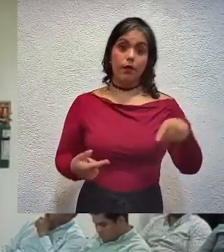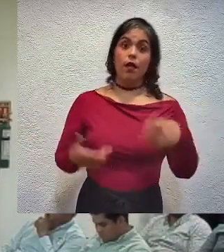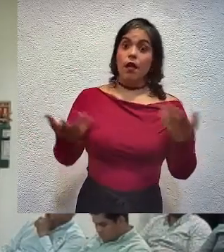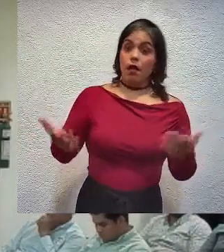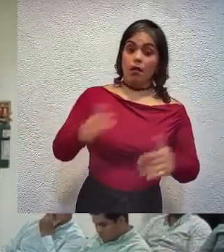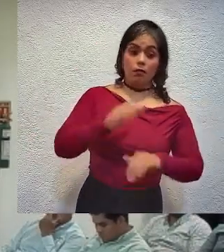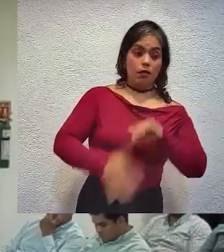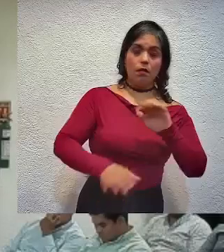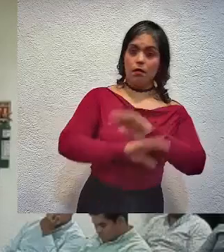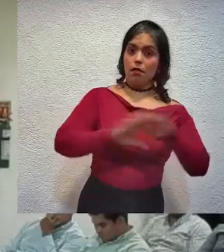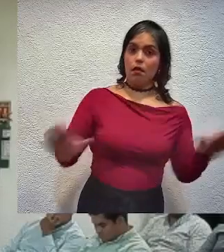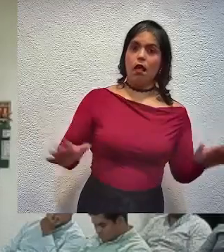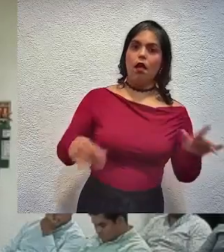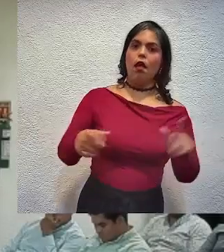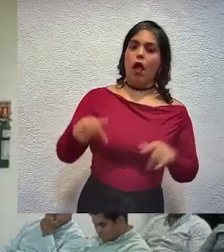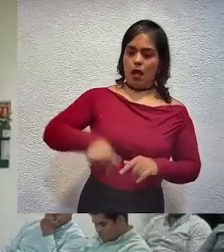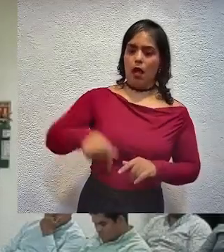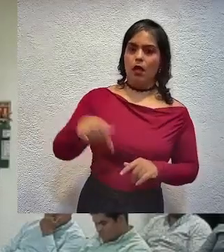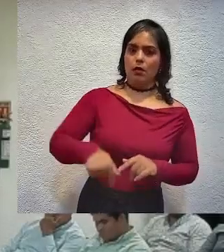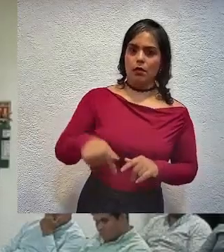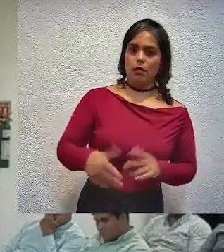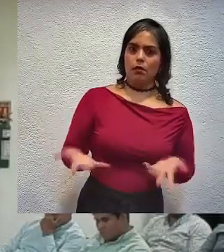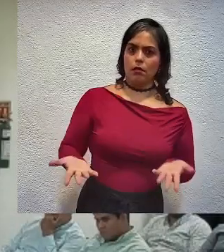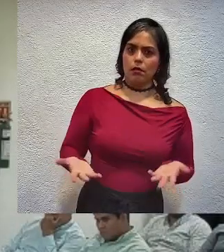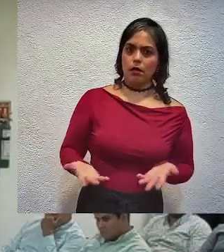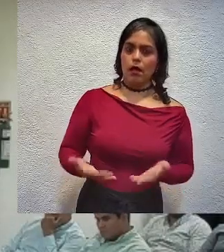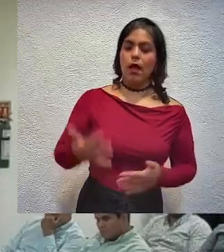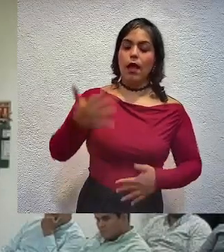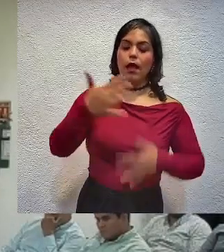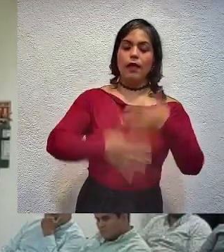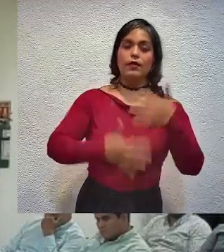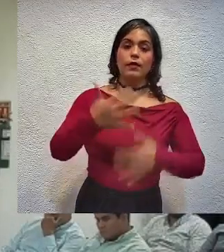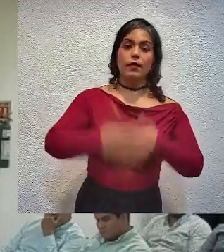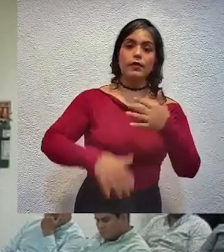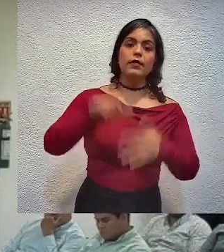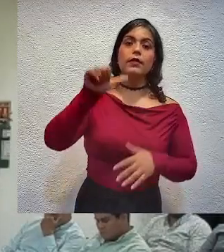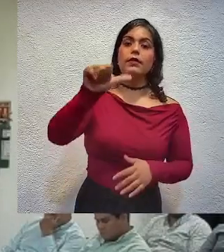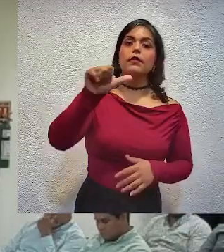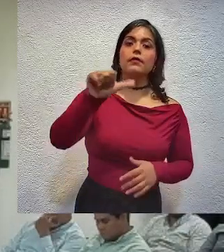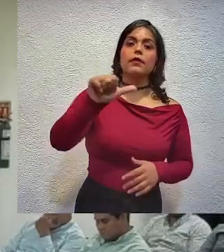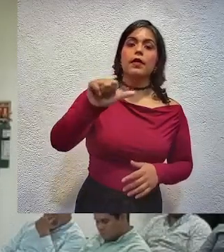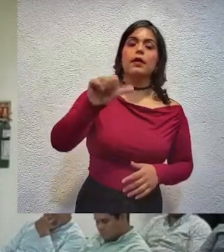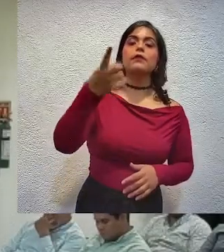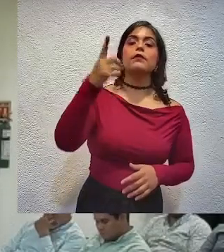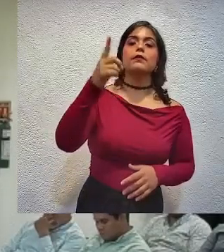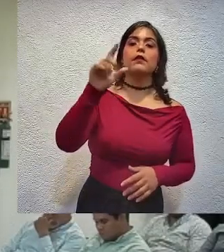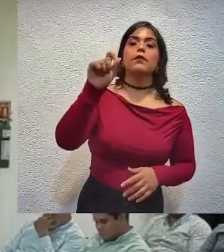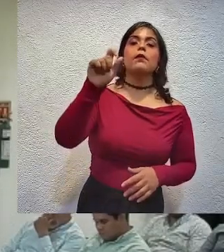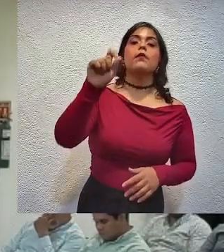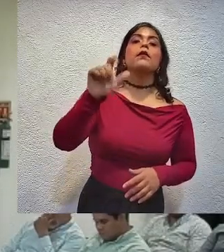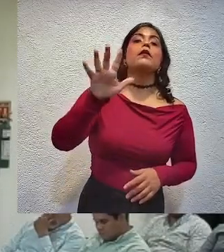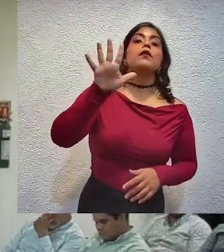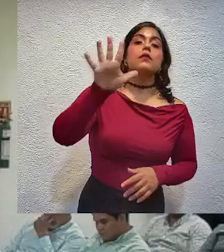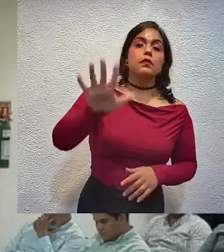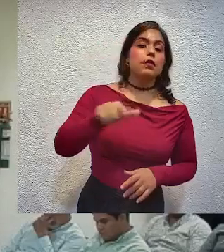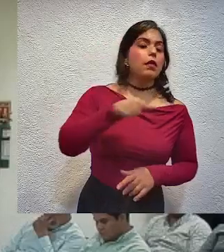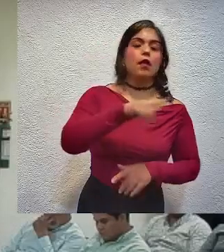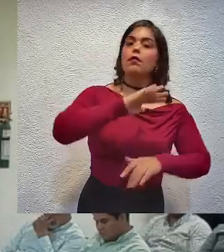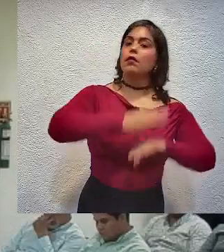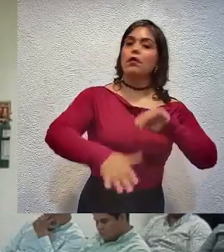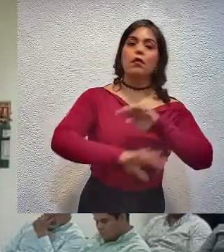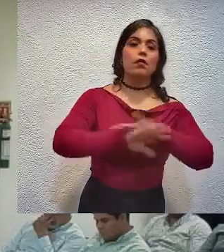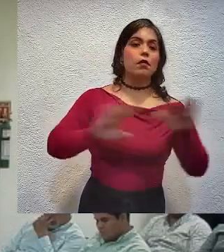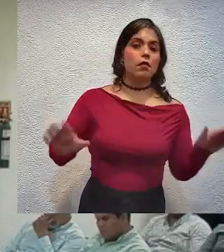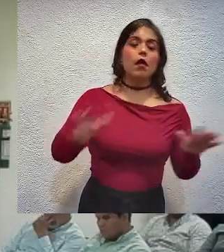como magistrado de este tribunal electoral es del 15 o 16 de diciembre del 2025. Ello porque ya se